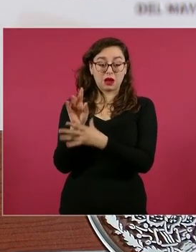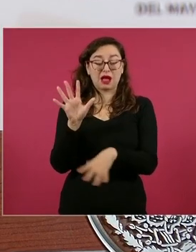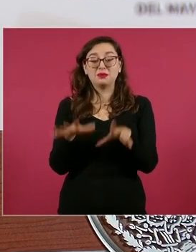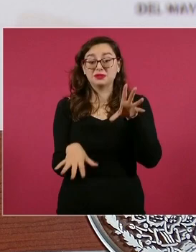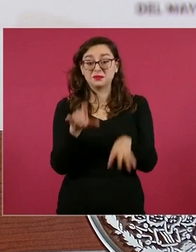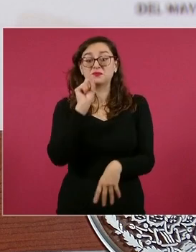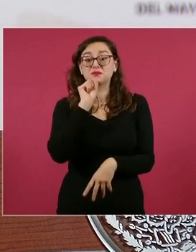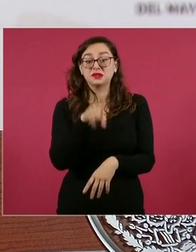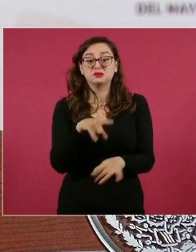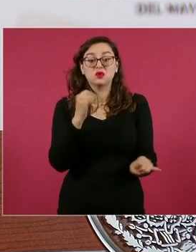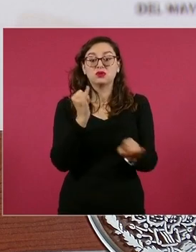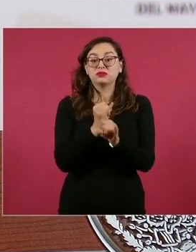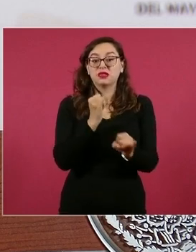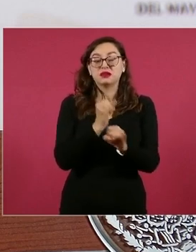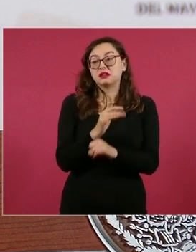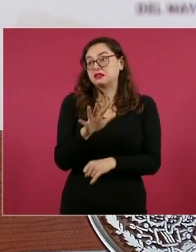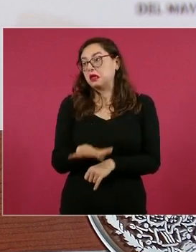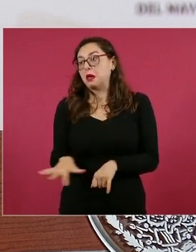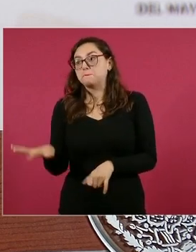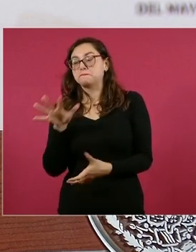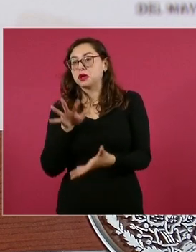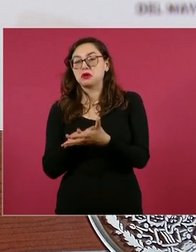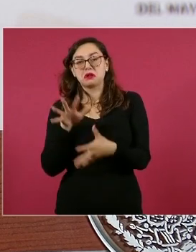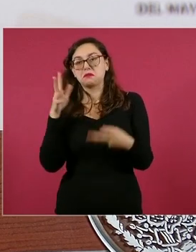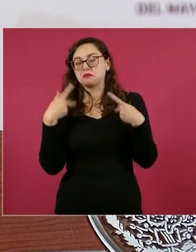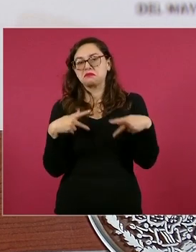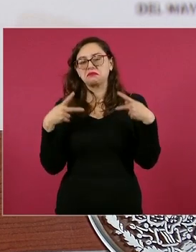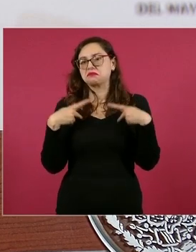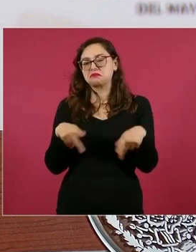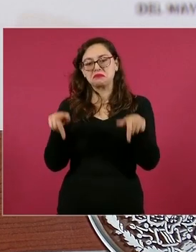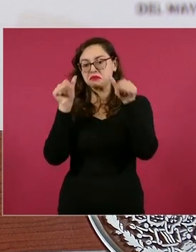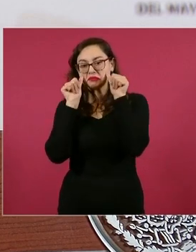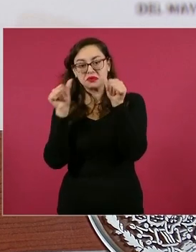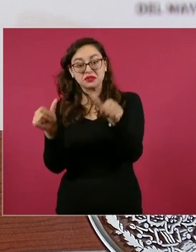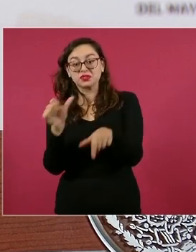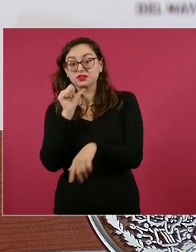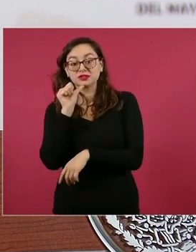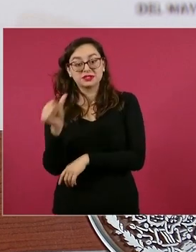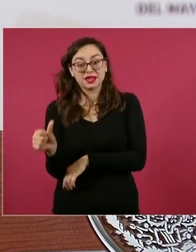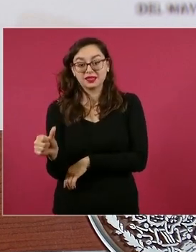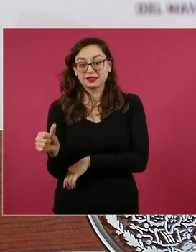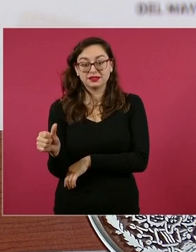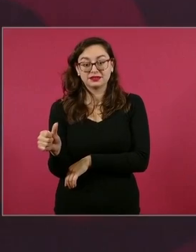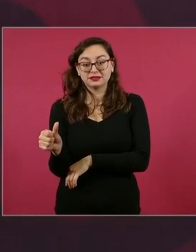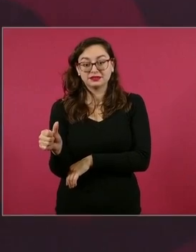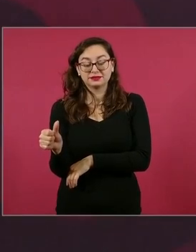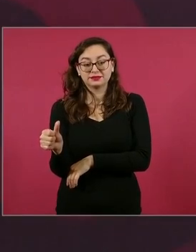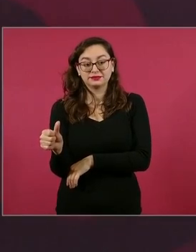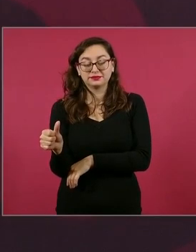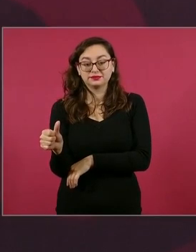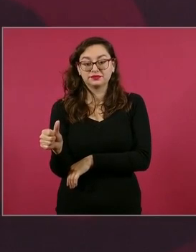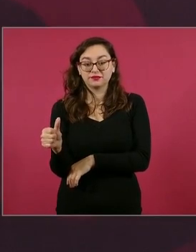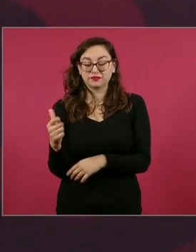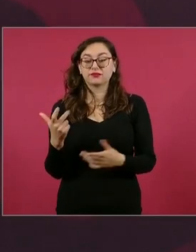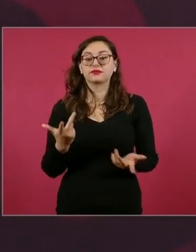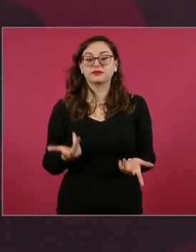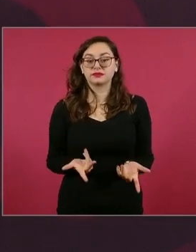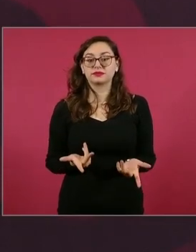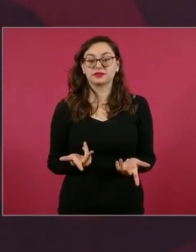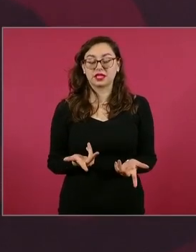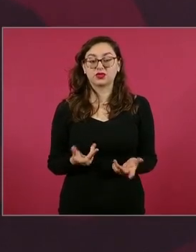redes este y no dejan de ser muy